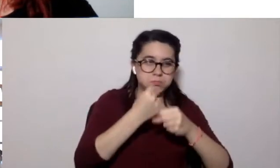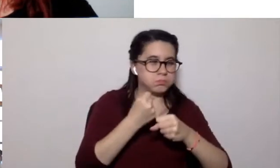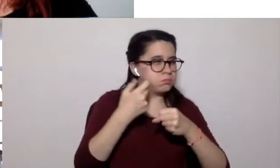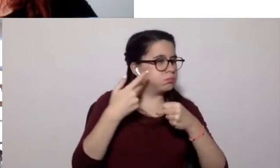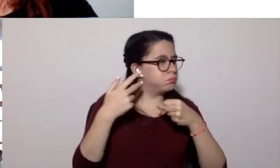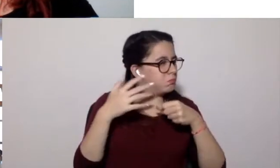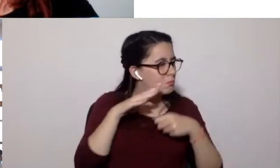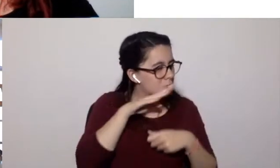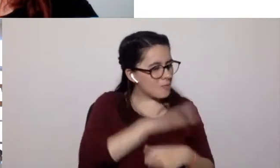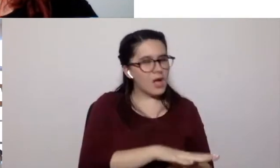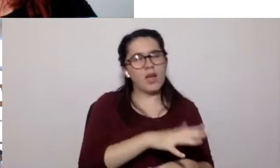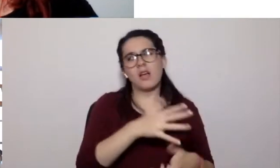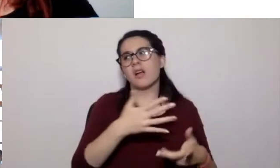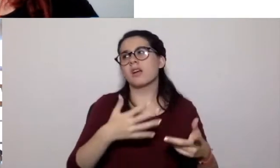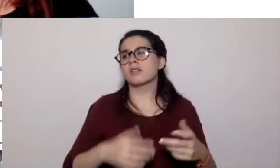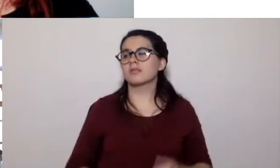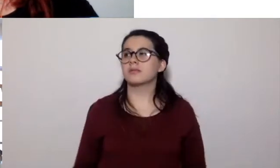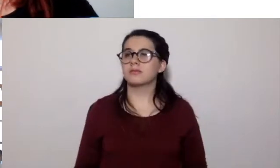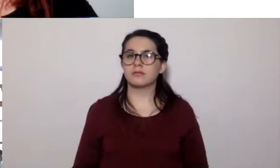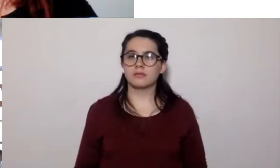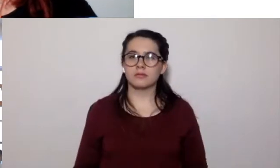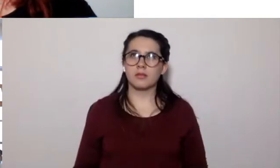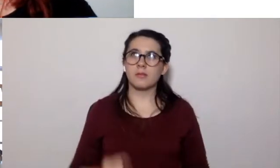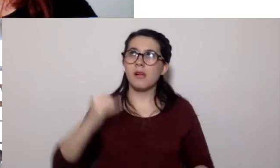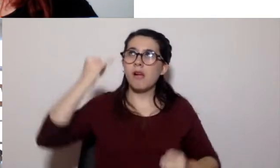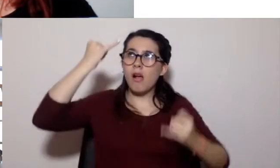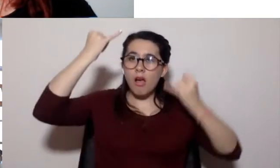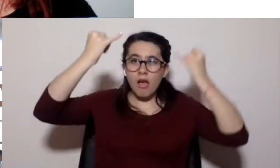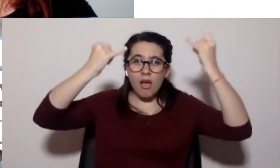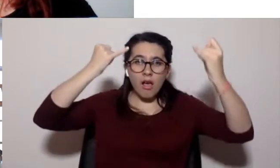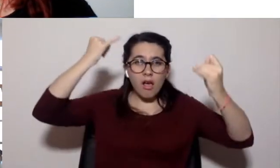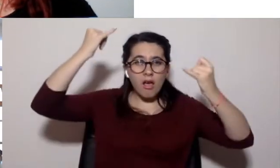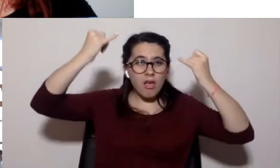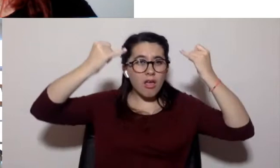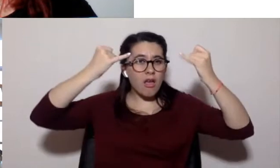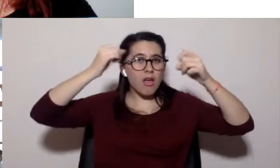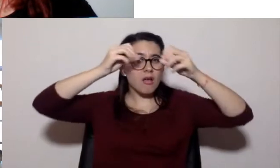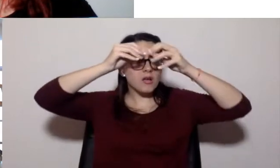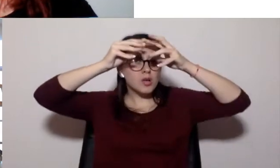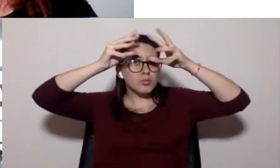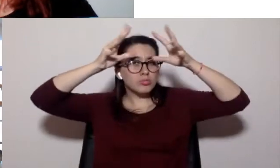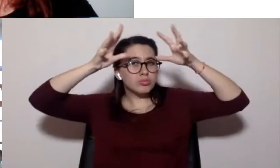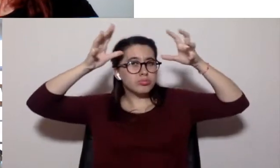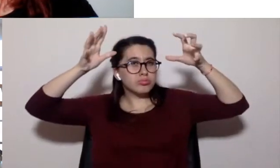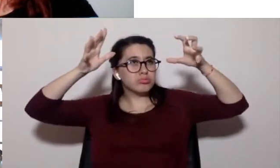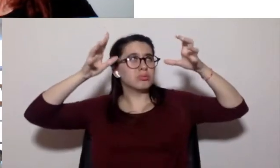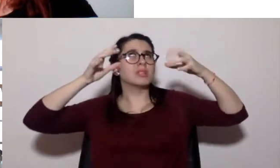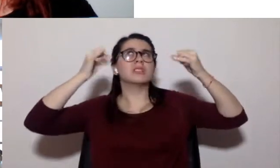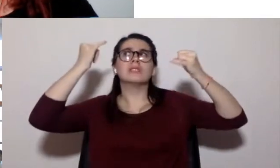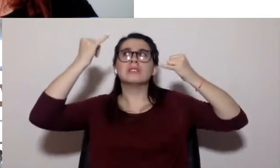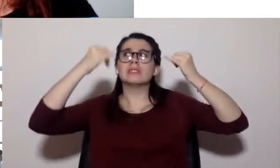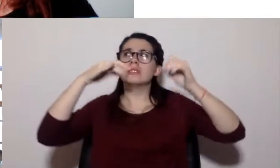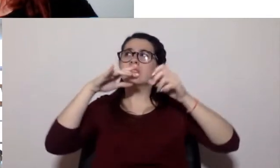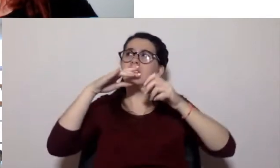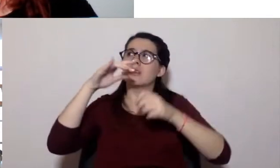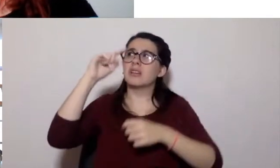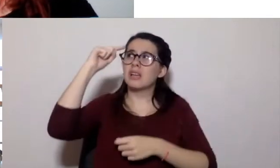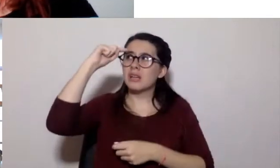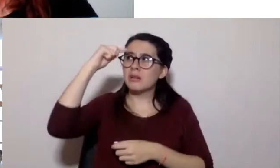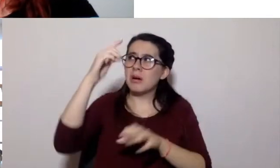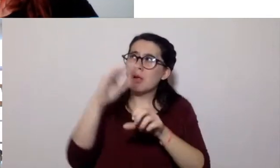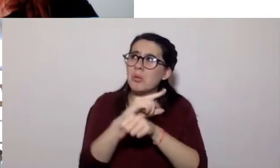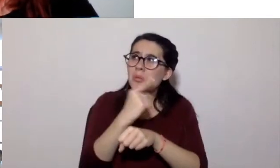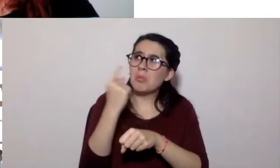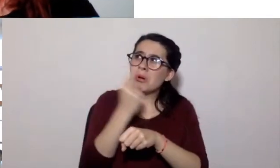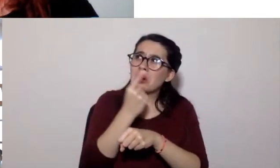seguro empiezas a hacerte unas ideas de por qué está enojado y luego te vas al